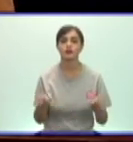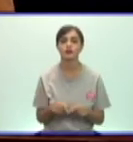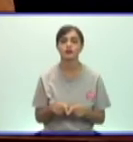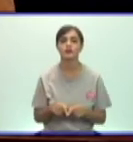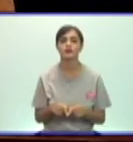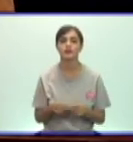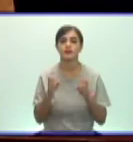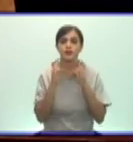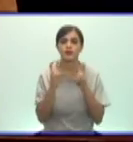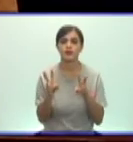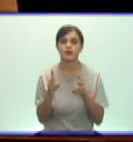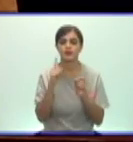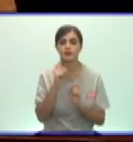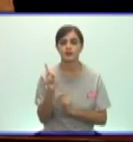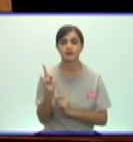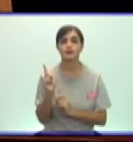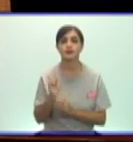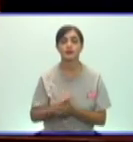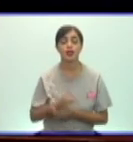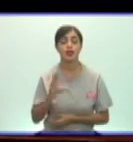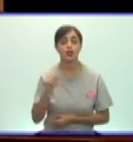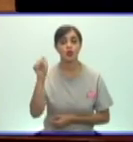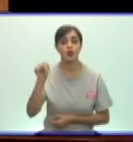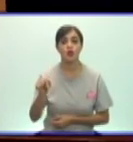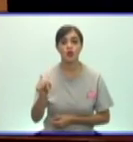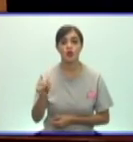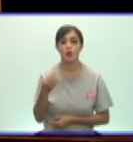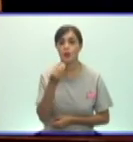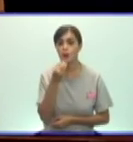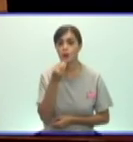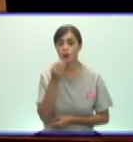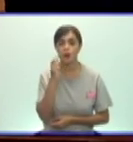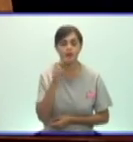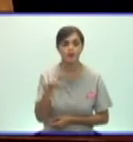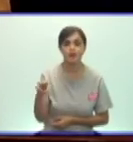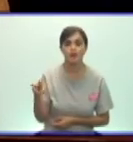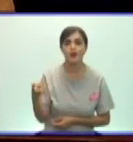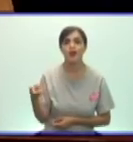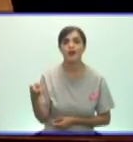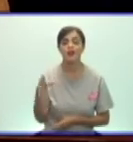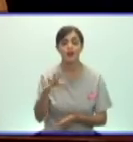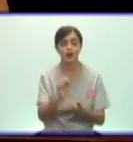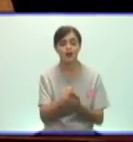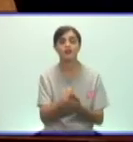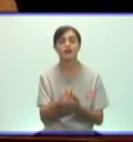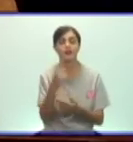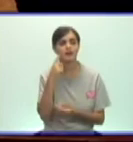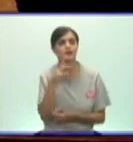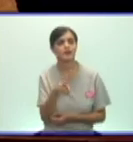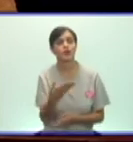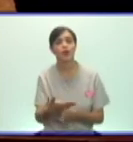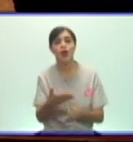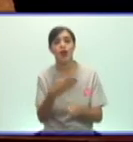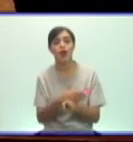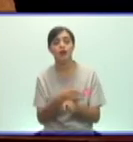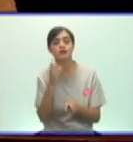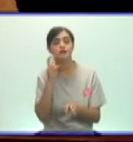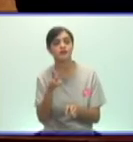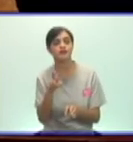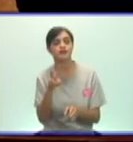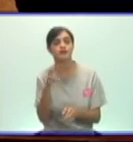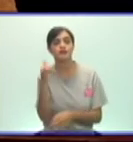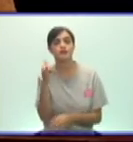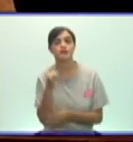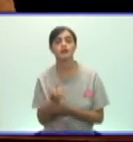bella. Se la anuncio desde hoy para que si usted tiene la posibilidad de buscarla y poder ir observando esta película, pues también va a ser de